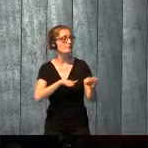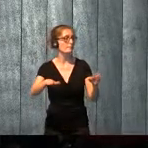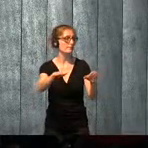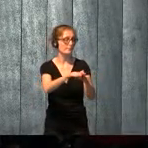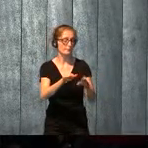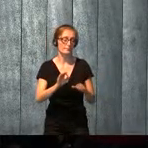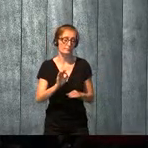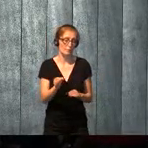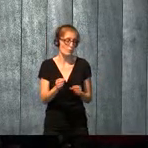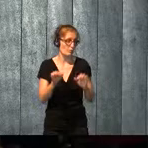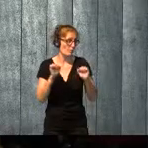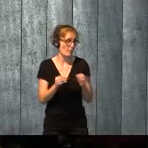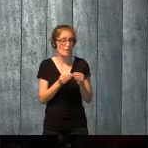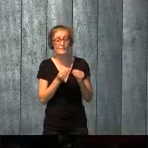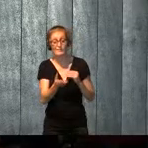ces deux questions.